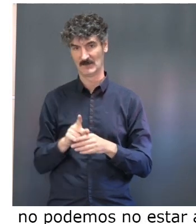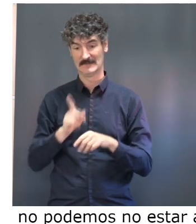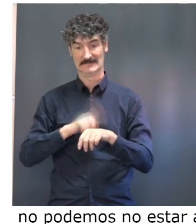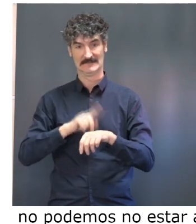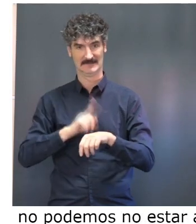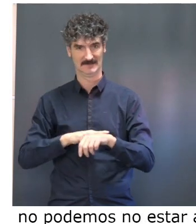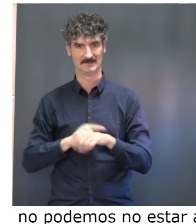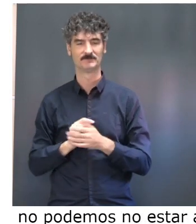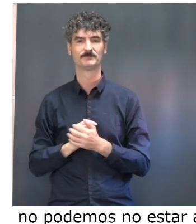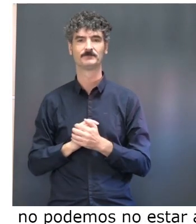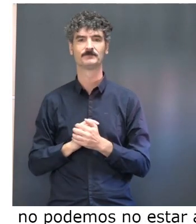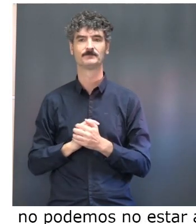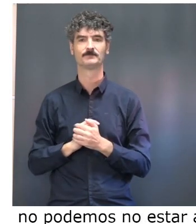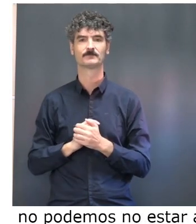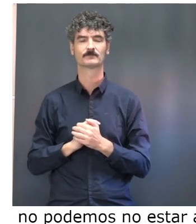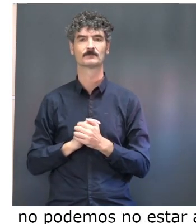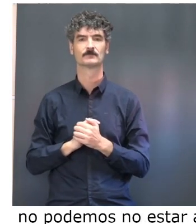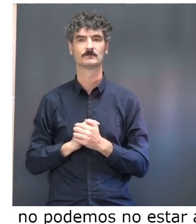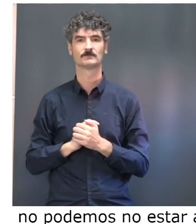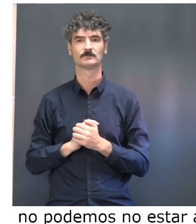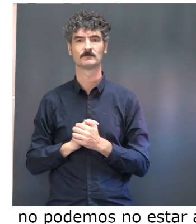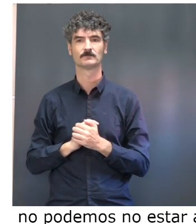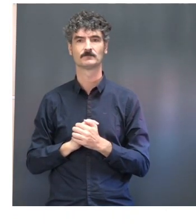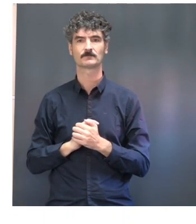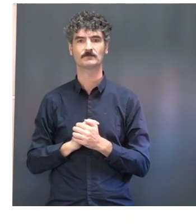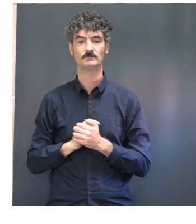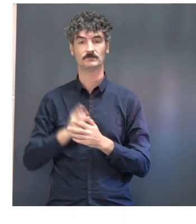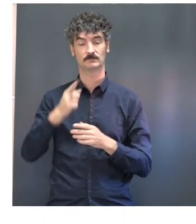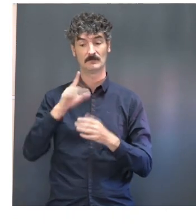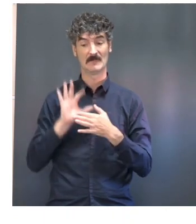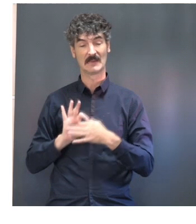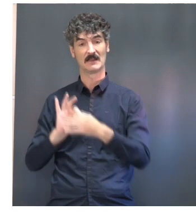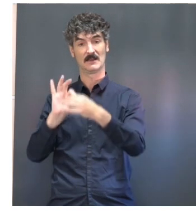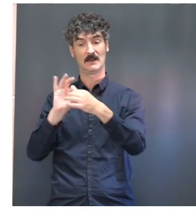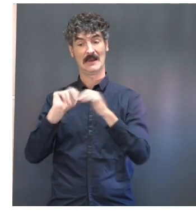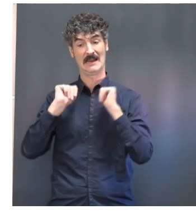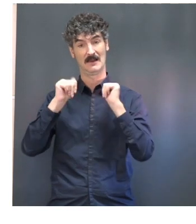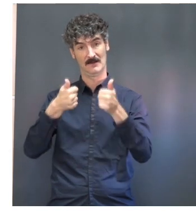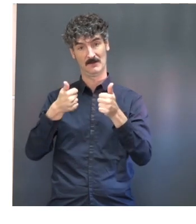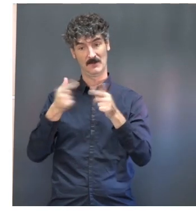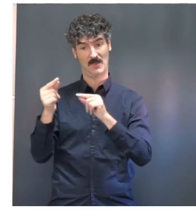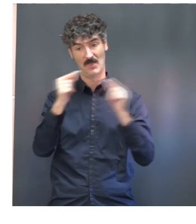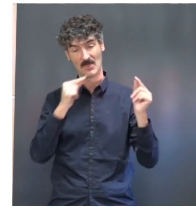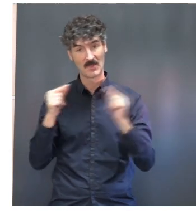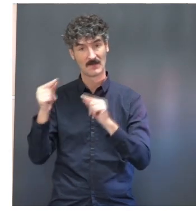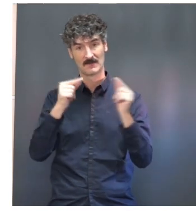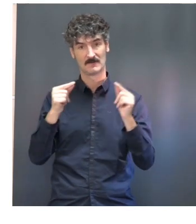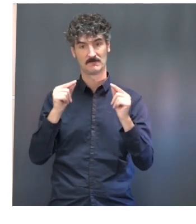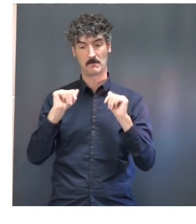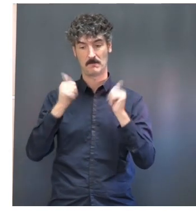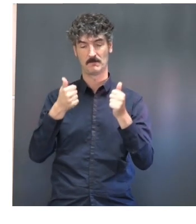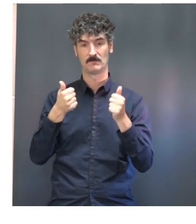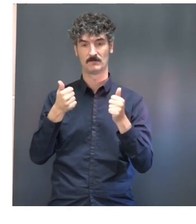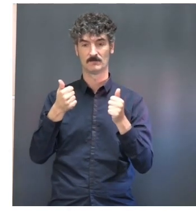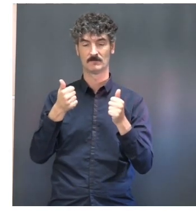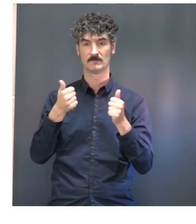ni ser la última pregunta, luego os voy a hacer una preguntilla más, pero casi que hilando con el inicio de las primeras palabras